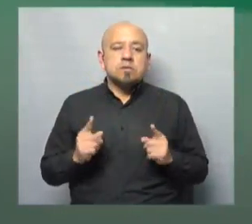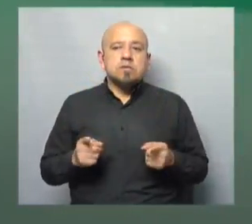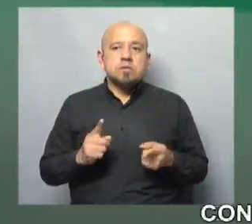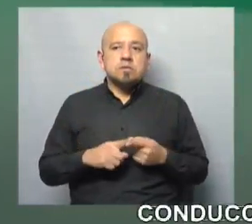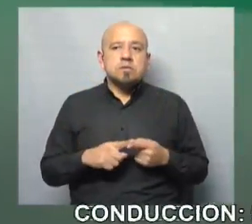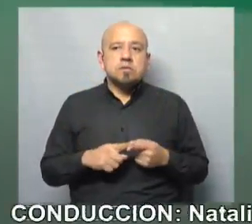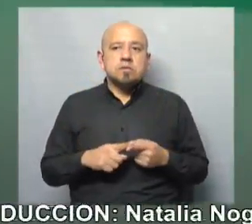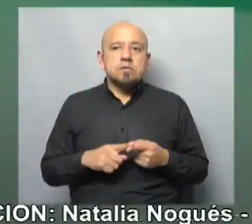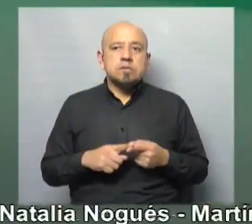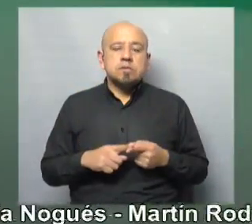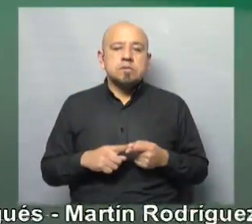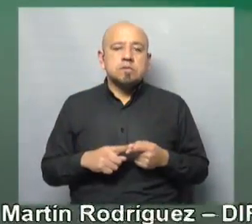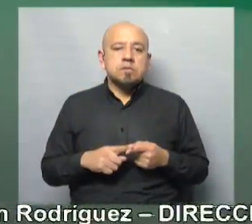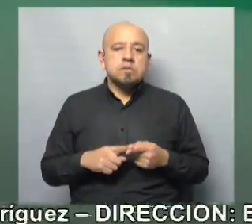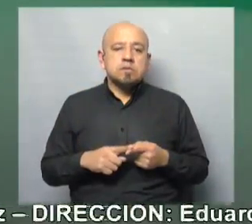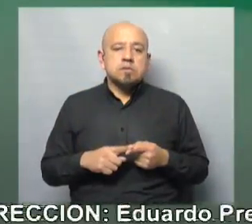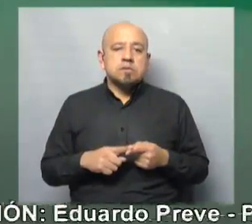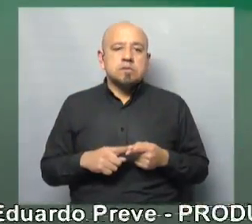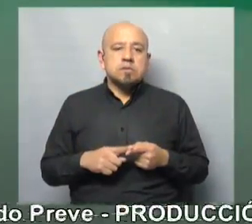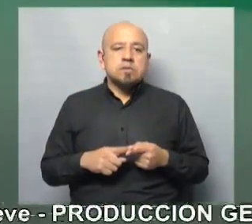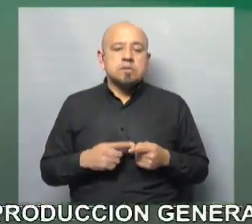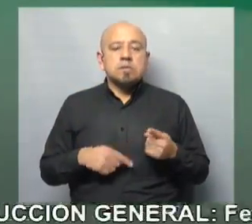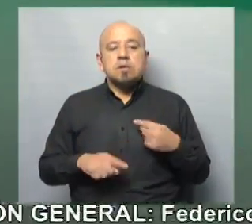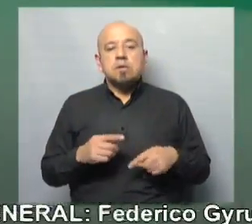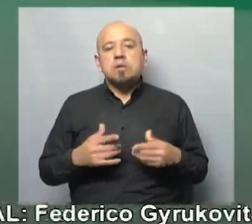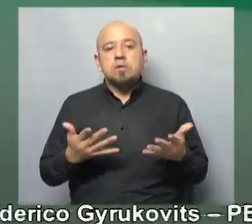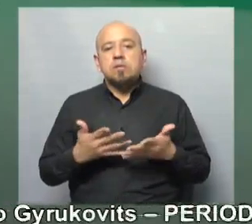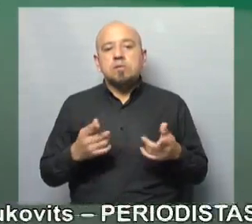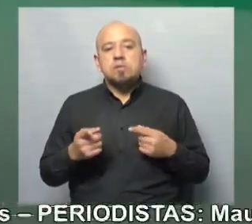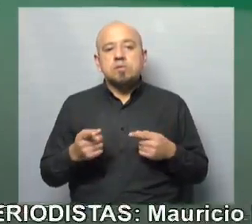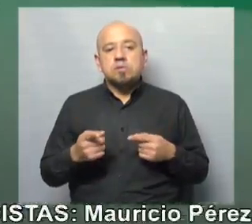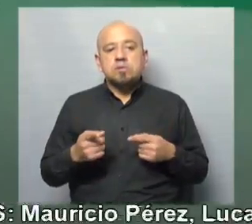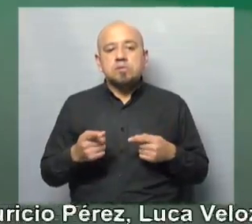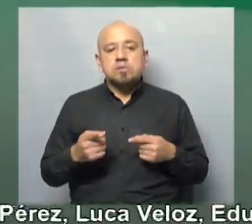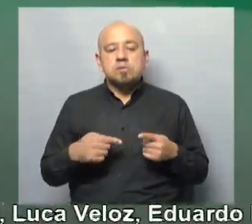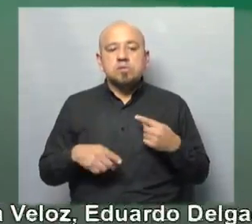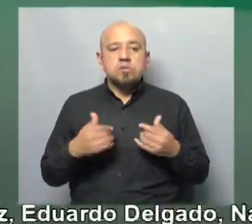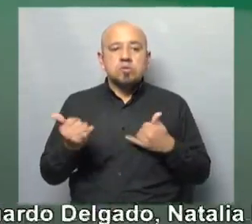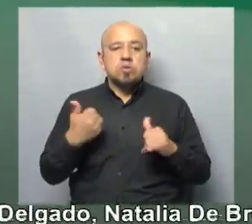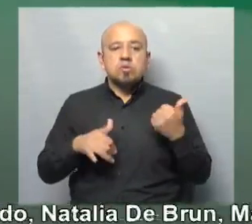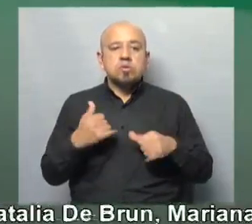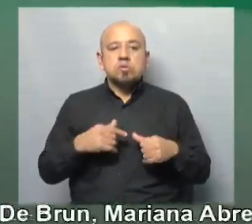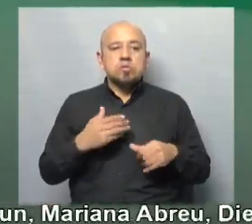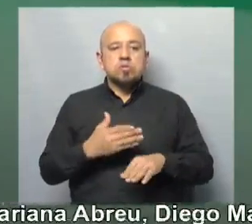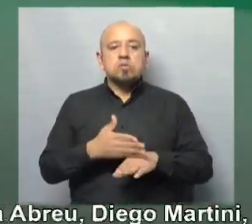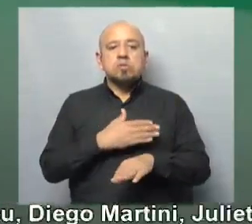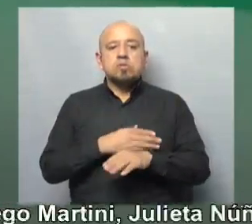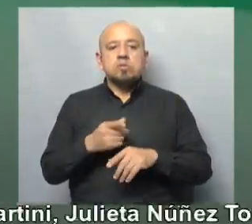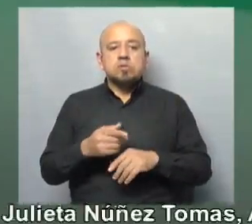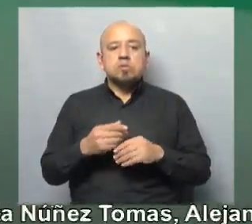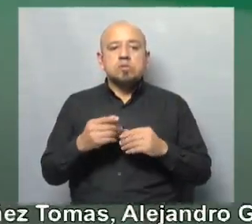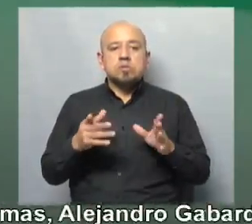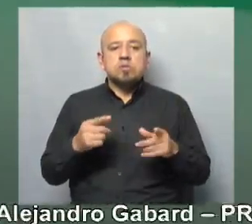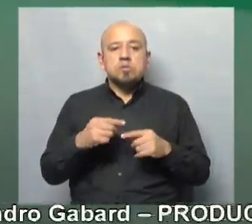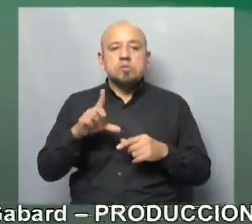pero para digamos irse o despedirse de noticia central con toda la información antes del tiempo conviene saber que